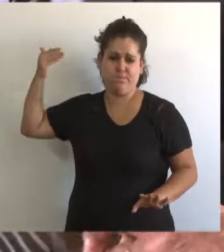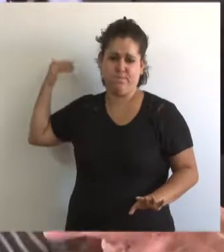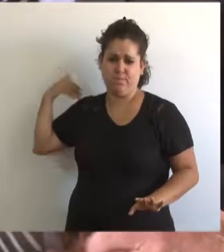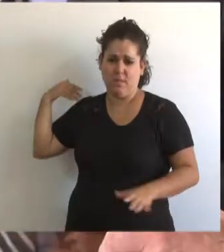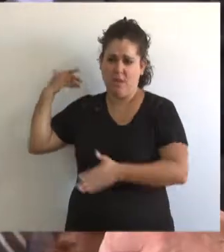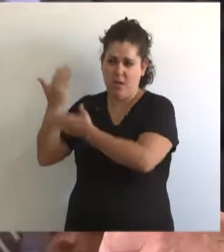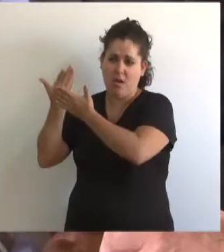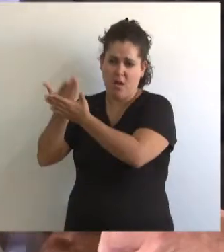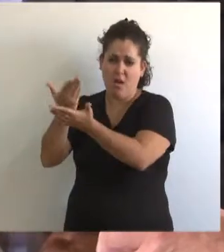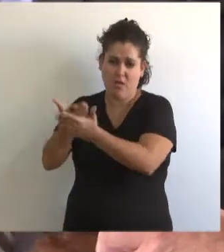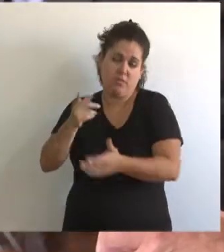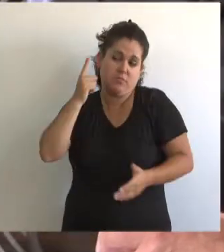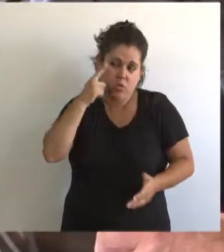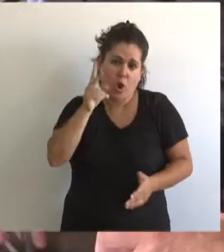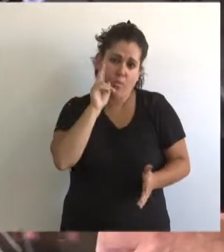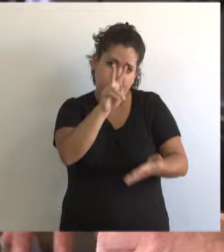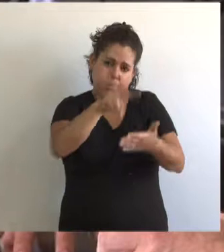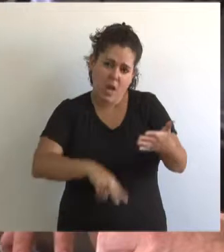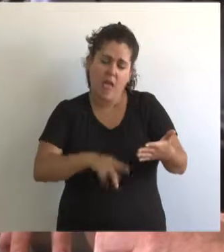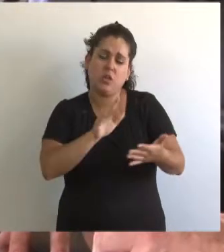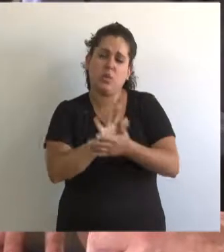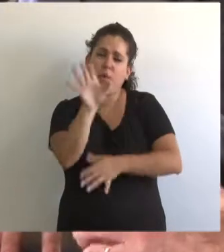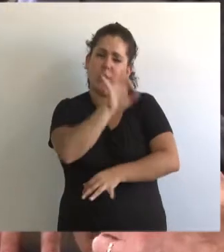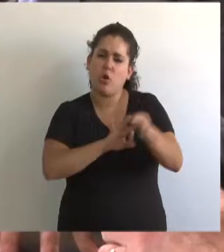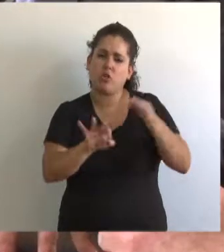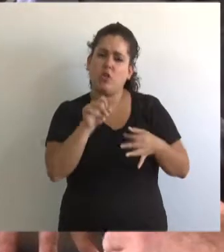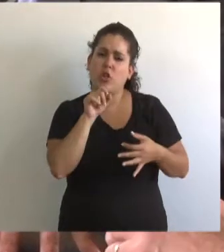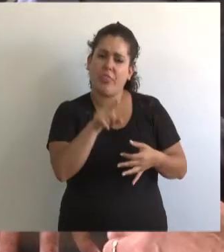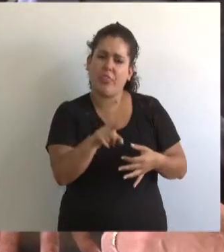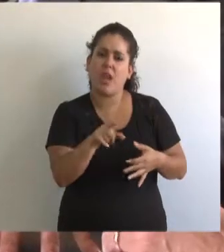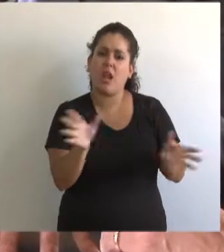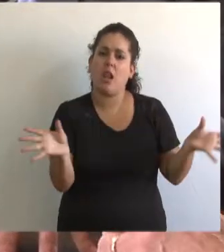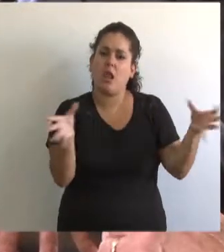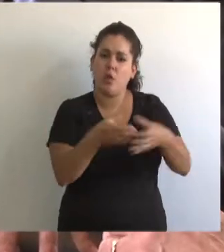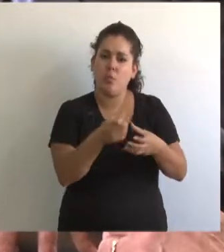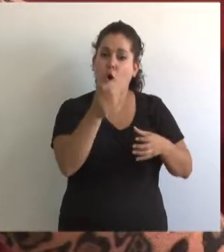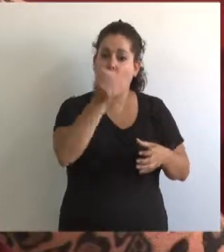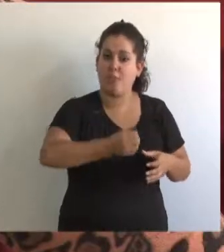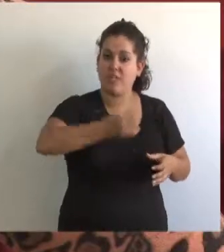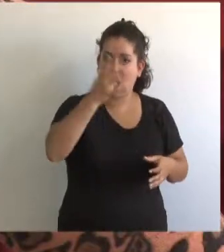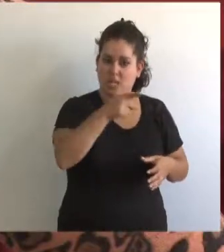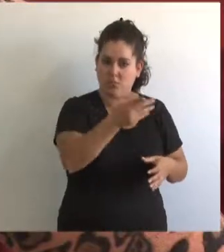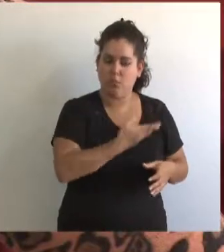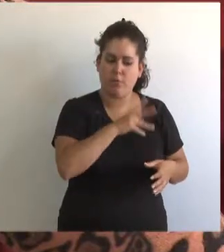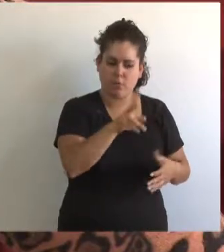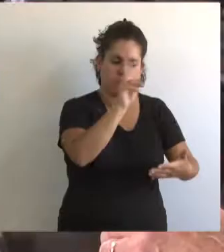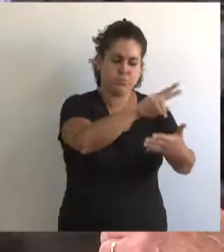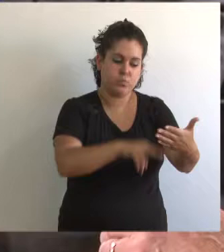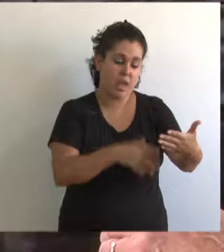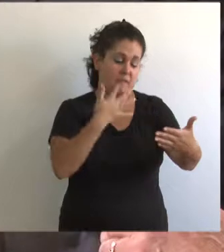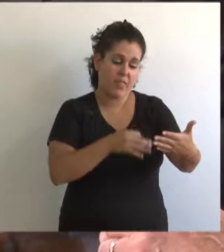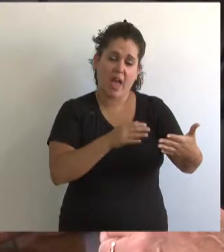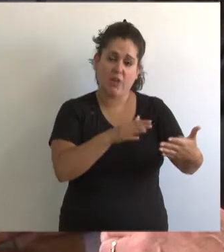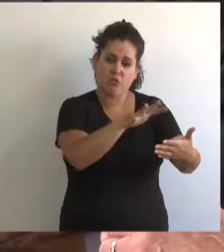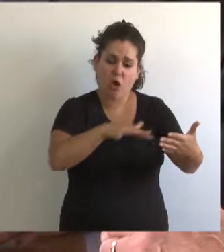antecedentes probados de que puede funcionar. Yo he visto el proyecto del sector del oficialismo, no